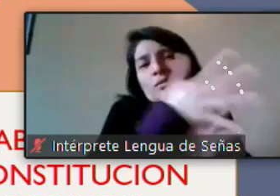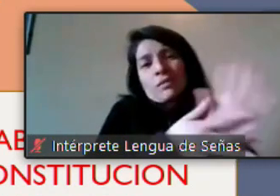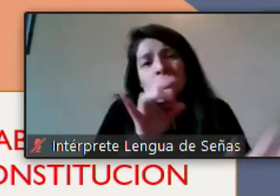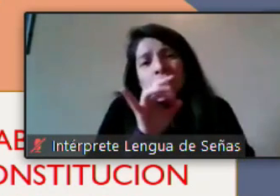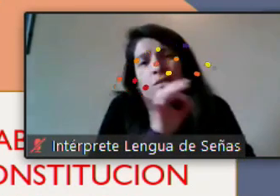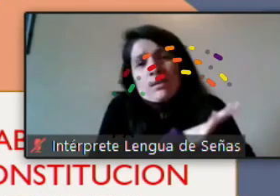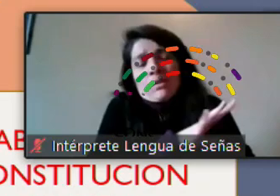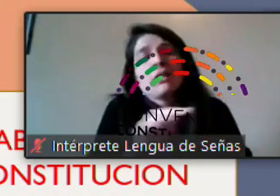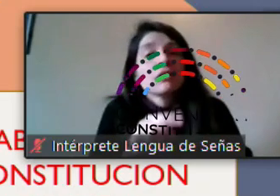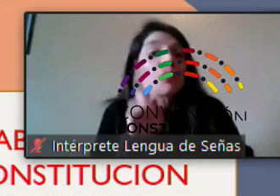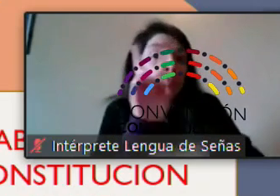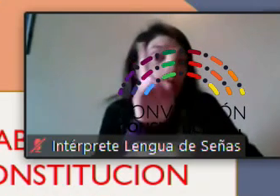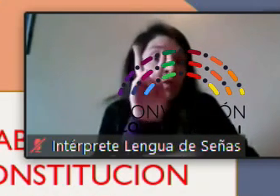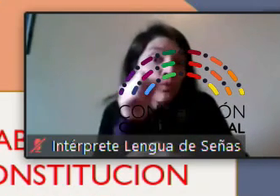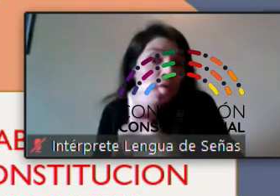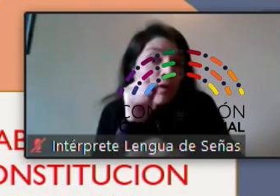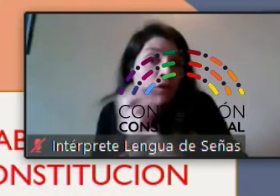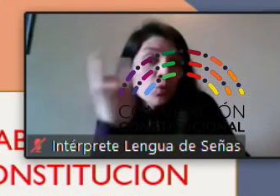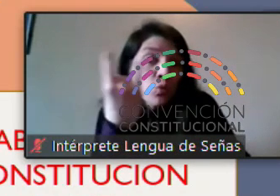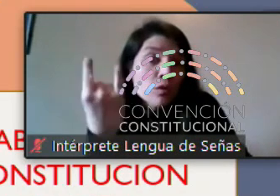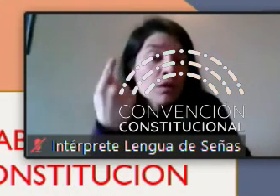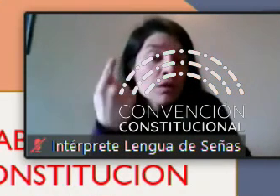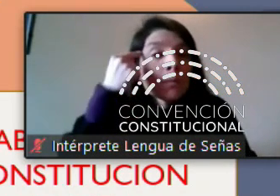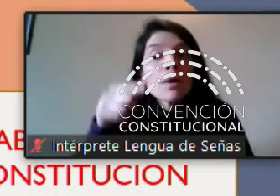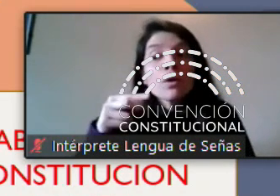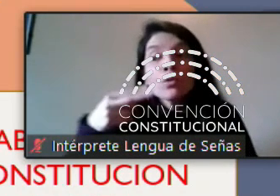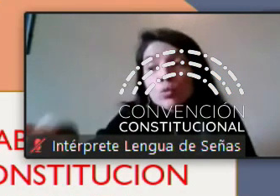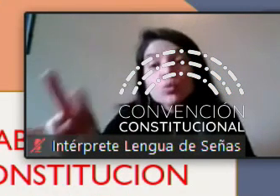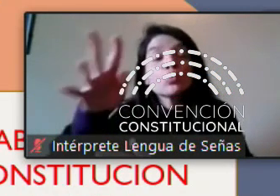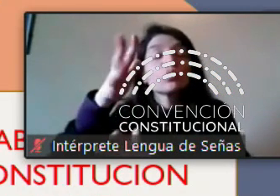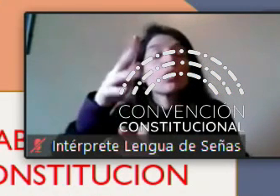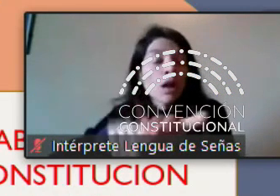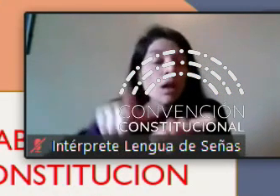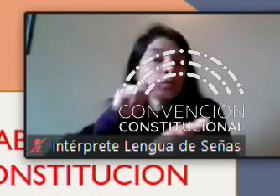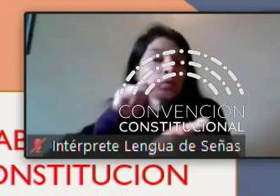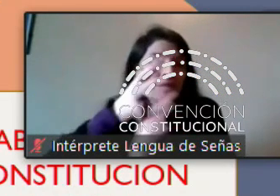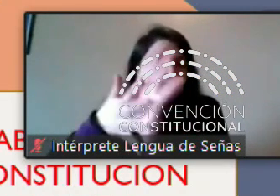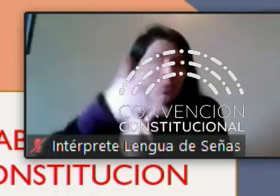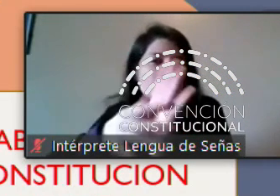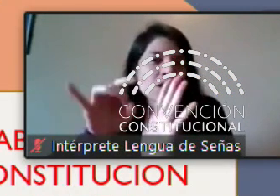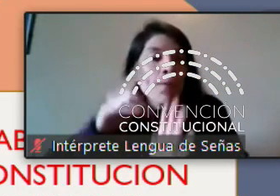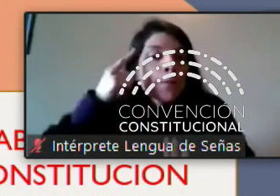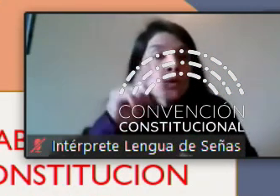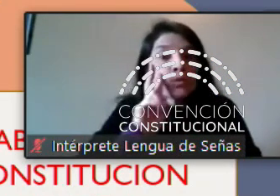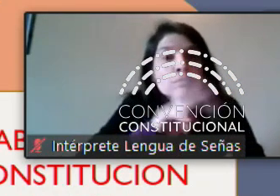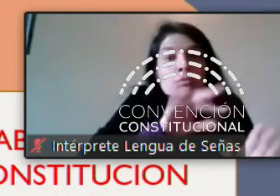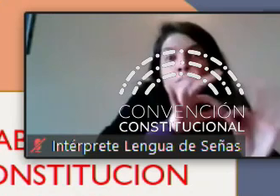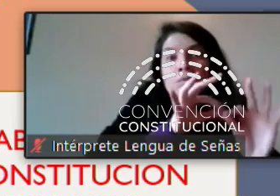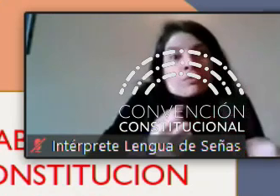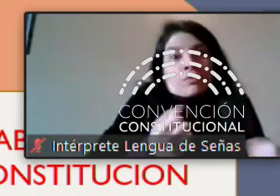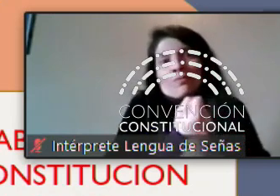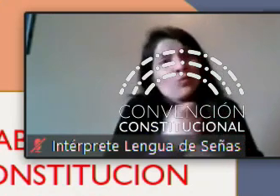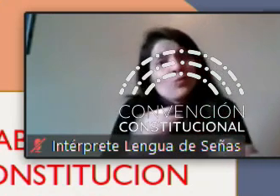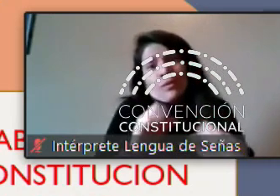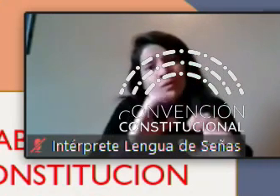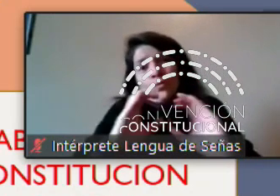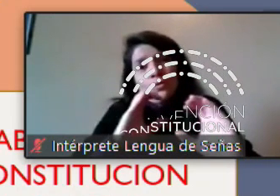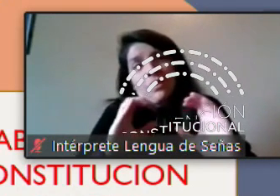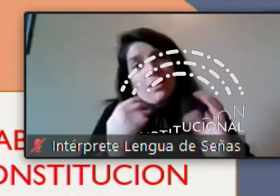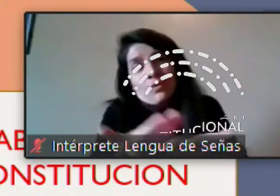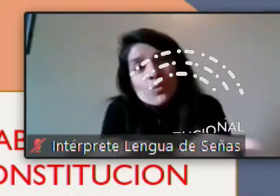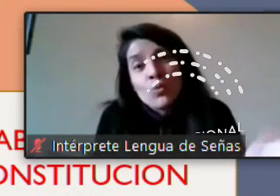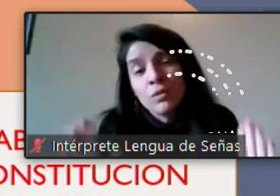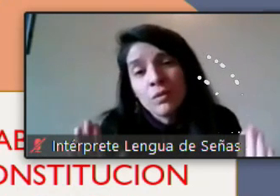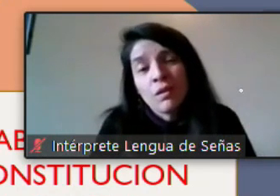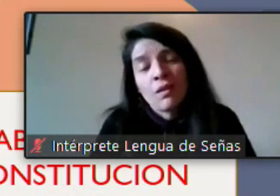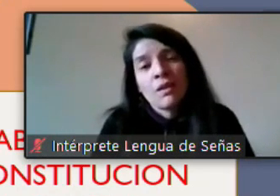trabaja en la universidad, pero su lengua es la lengua de señas chilena, pero sin intérprete no hubiera podido comunicarse con ustedes.